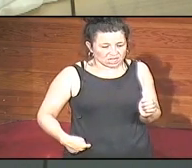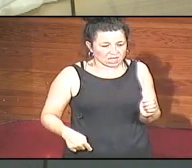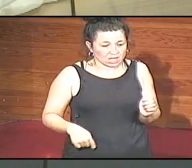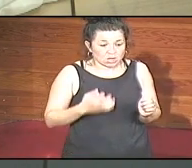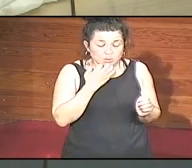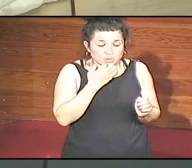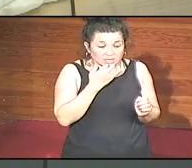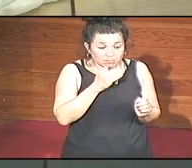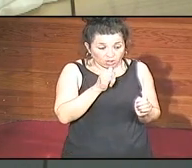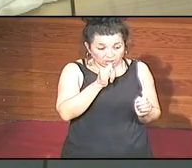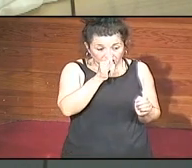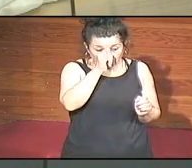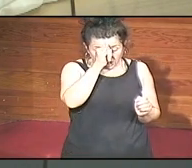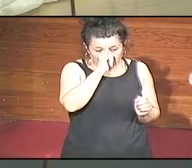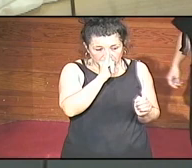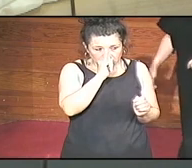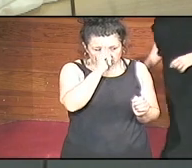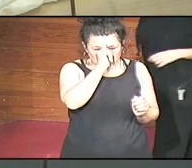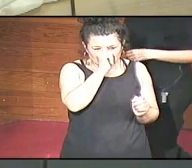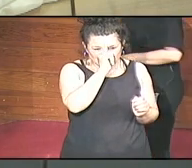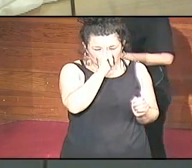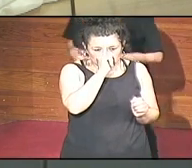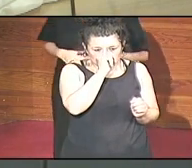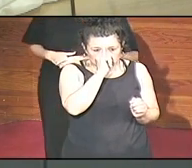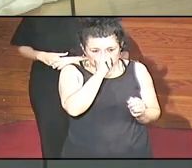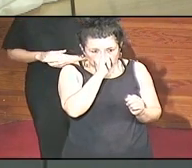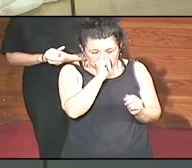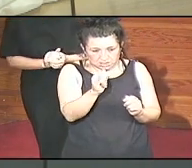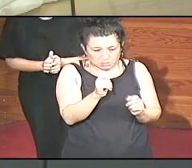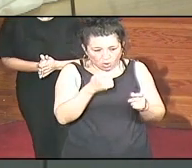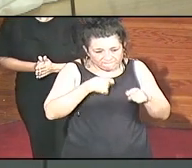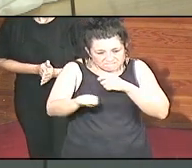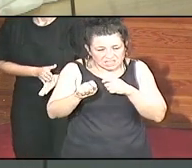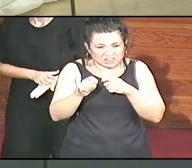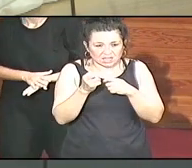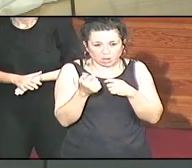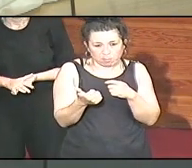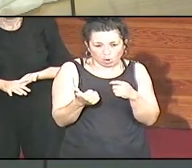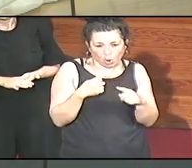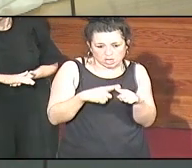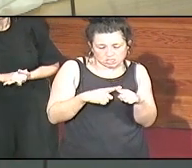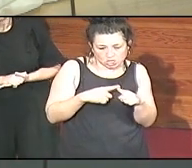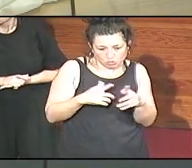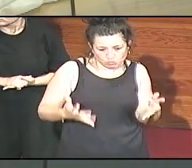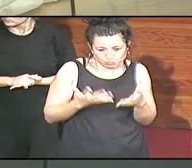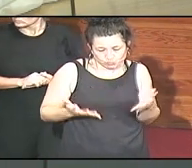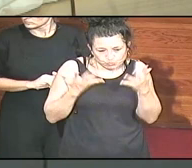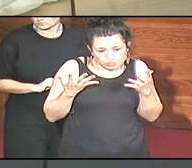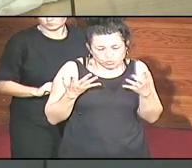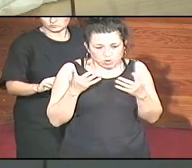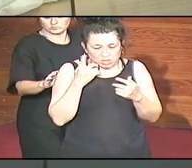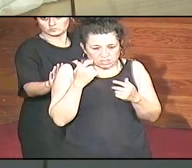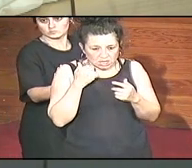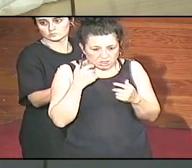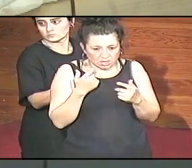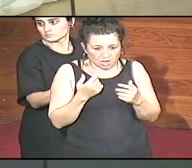rinocerontes al principio se vendía como un potenciador sexual una especie de viagra tradicional cuando